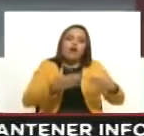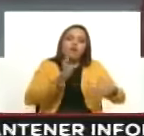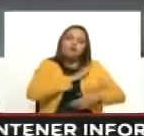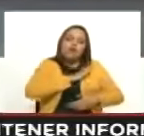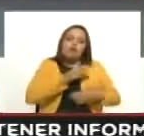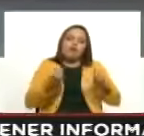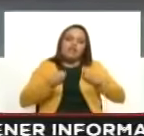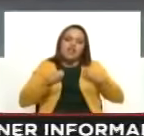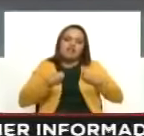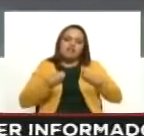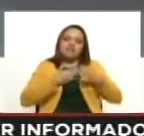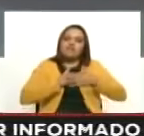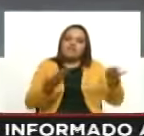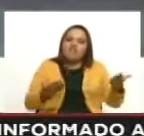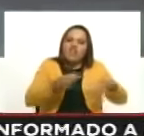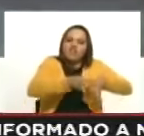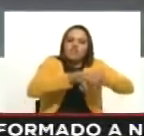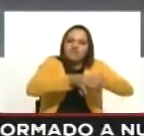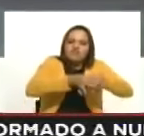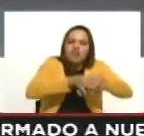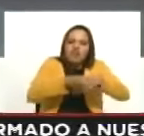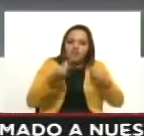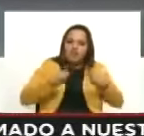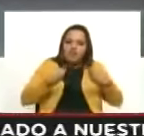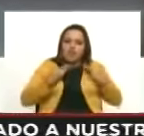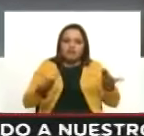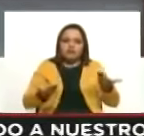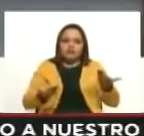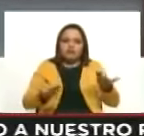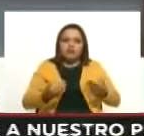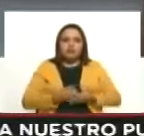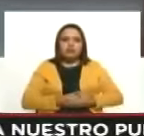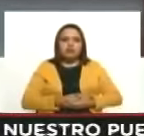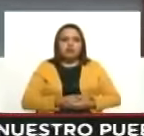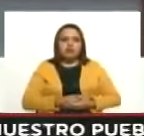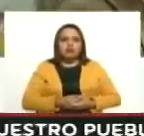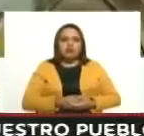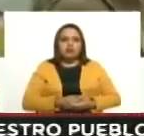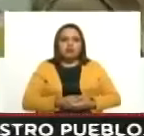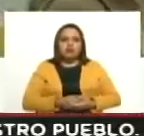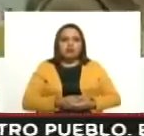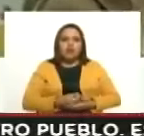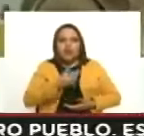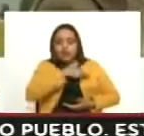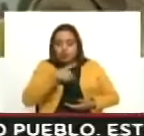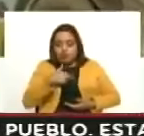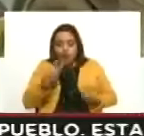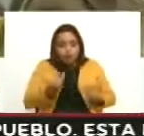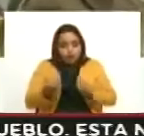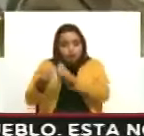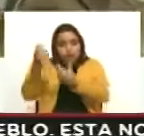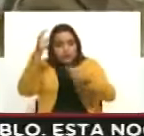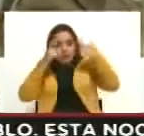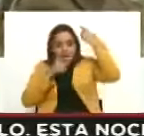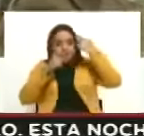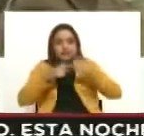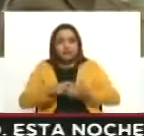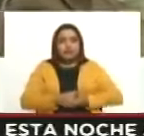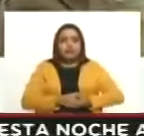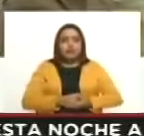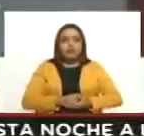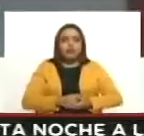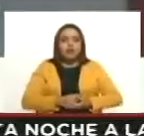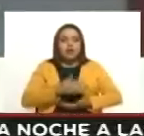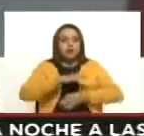más, su piel, su vida. Y nosotros salimos con Chávez, porque amamos